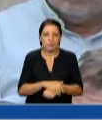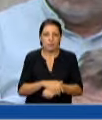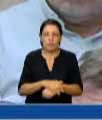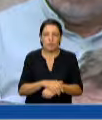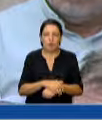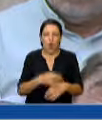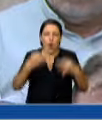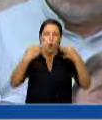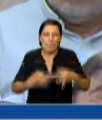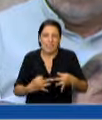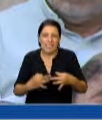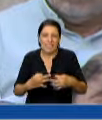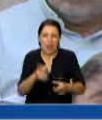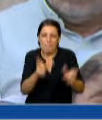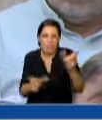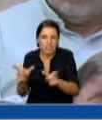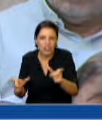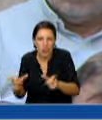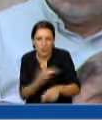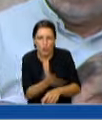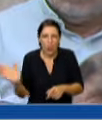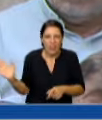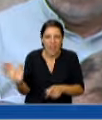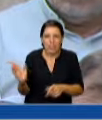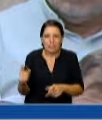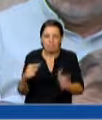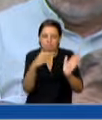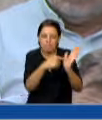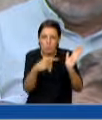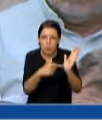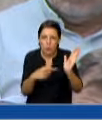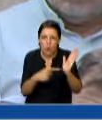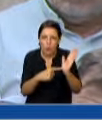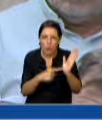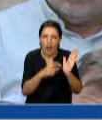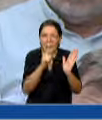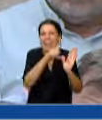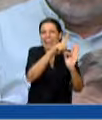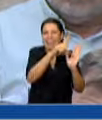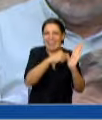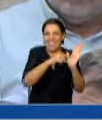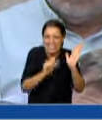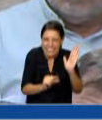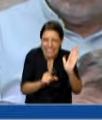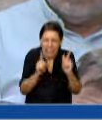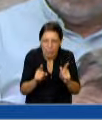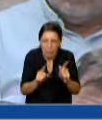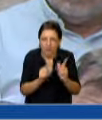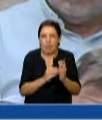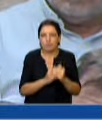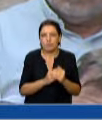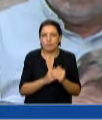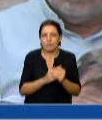nosotros, nos dice, ahora les voy a informar a todos el bloque para que bajen. Y efectivamente, bajaron